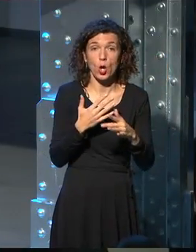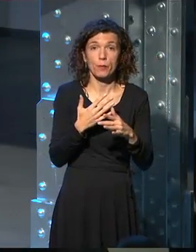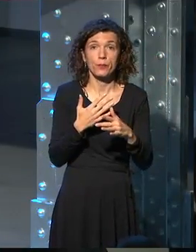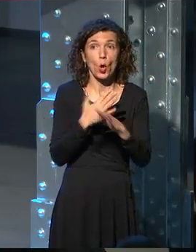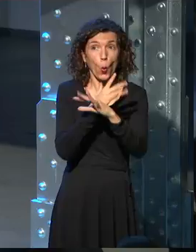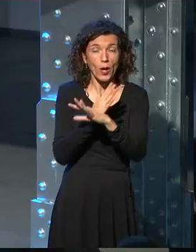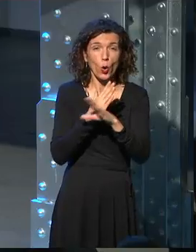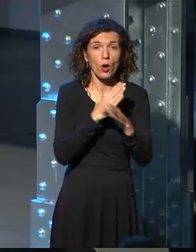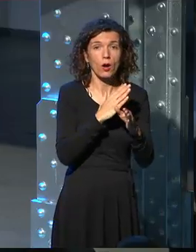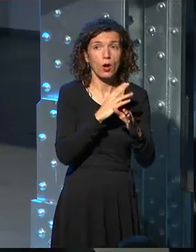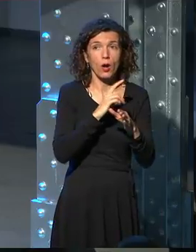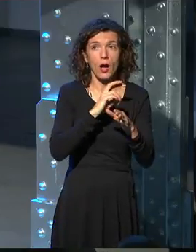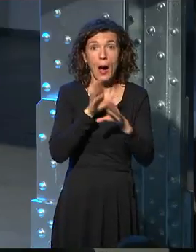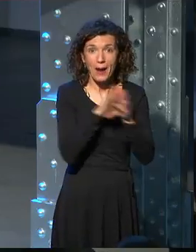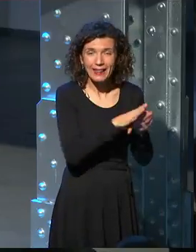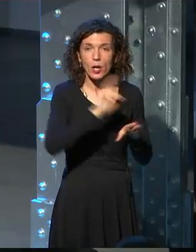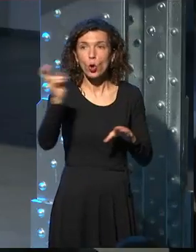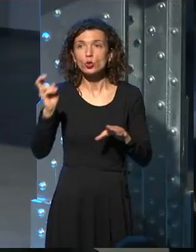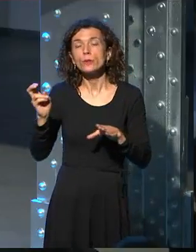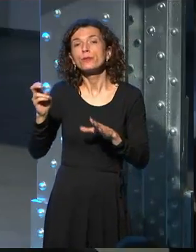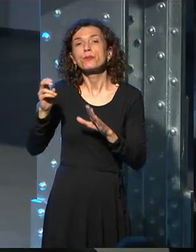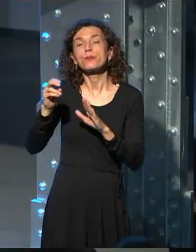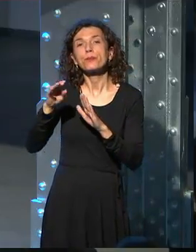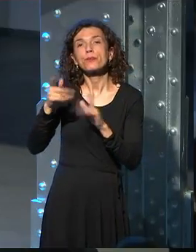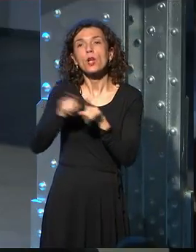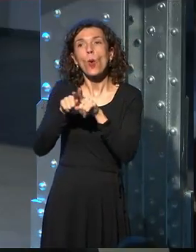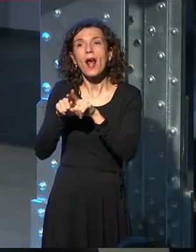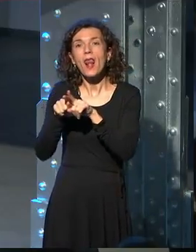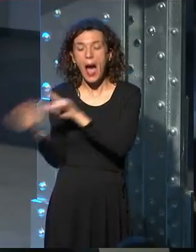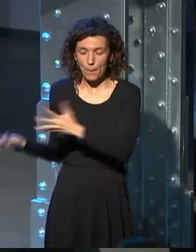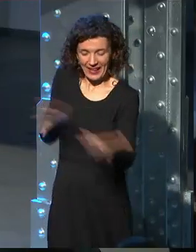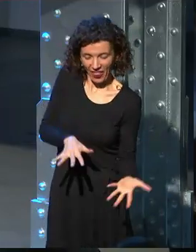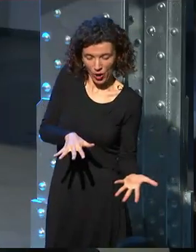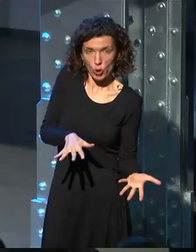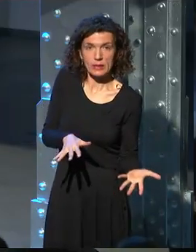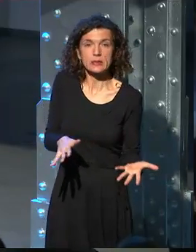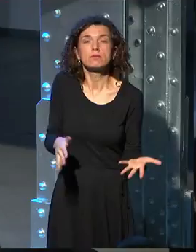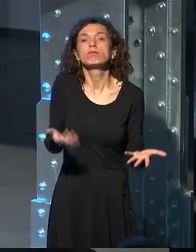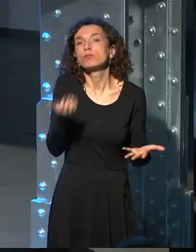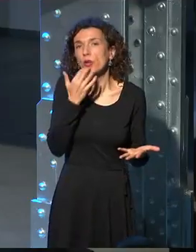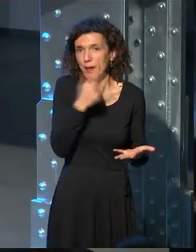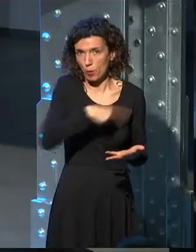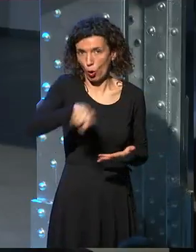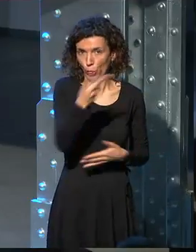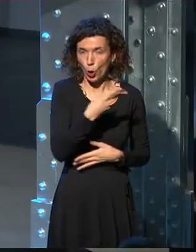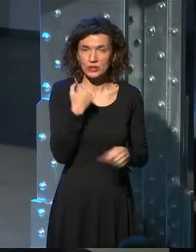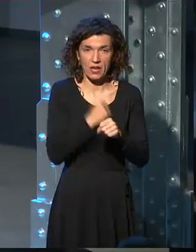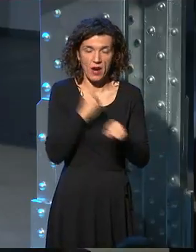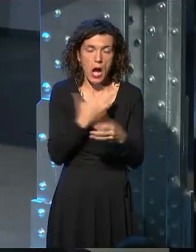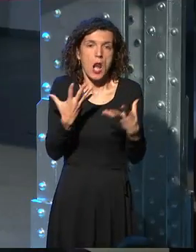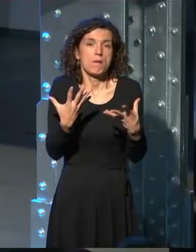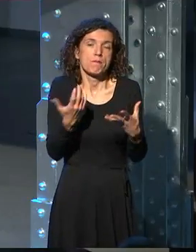juego, aplicaciones, los dos, cada uno por vuestro lado, habéis